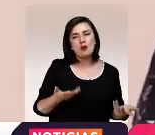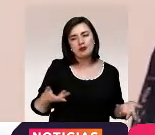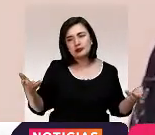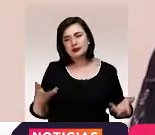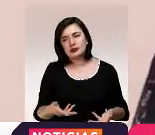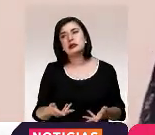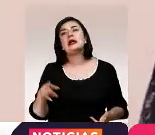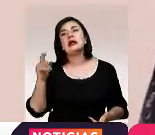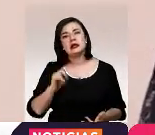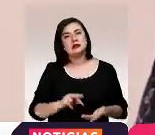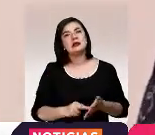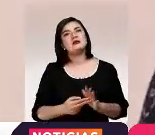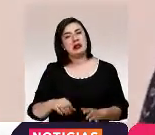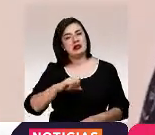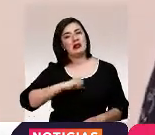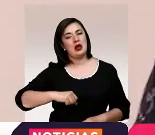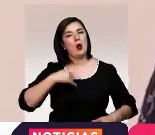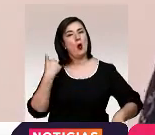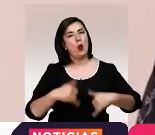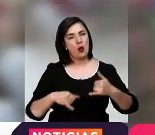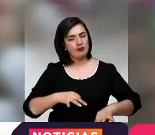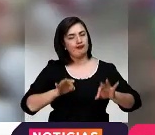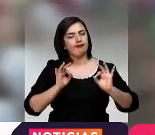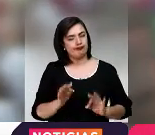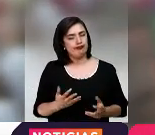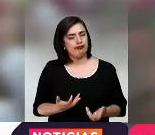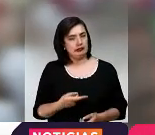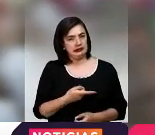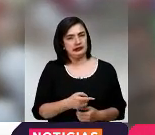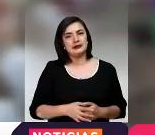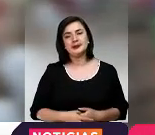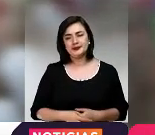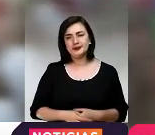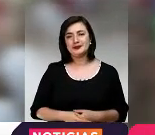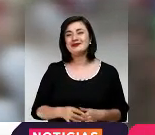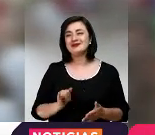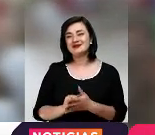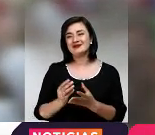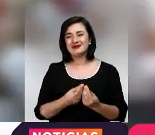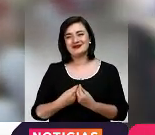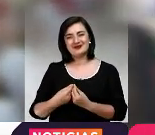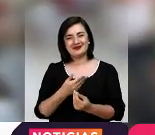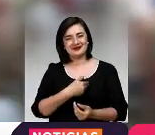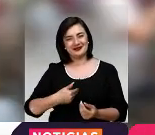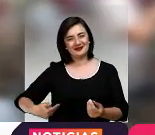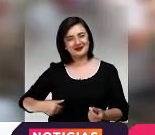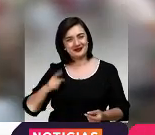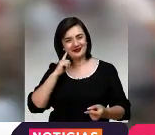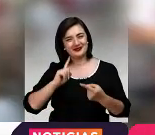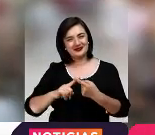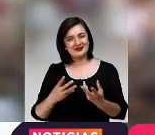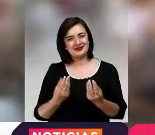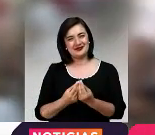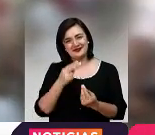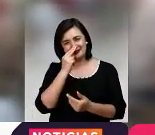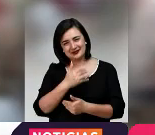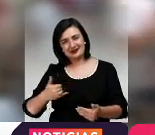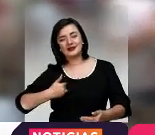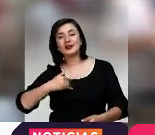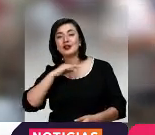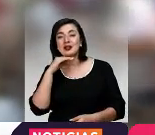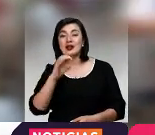que vivan el derecho al juego como desean hacerlo. Según la Consejería Presidencial para la Niñez y la Adolescencia, los niños,